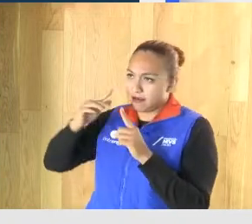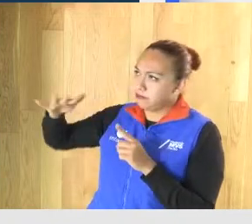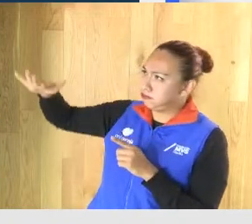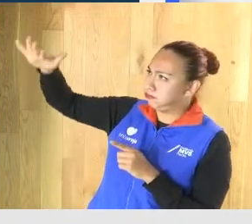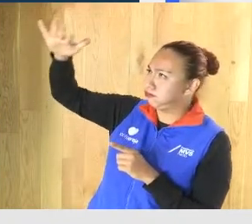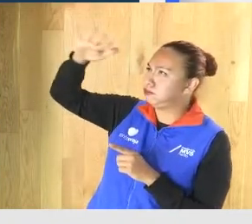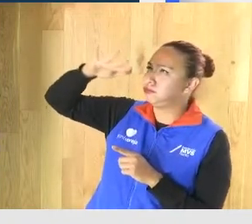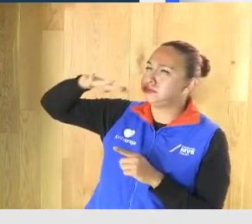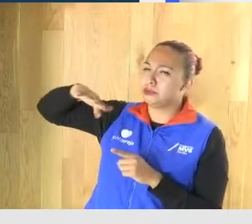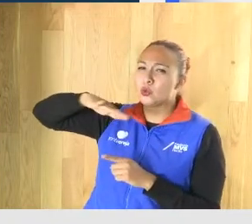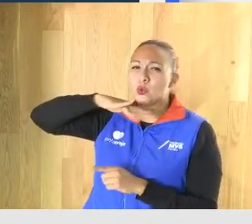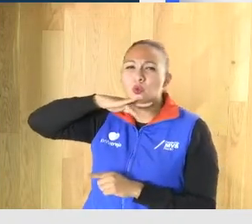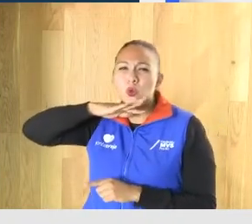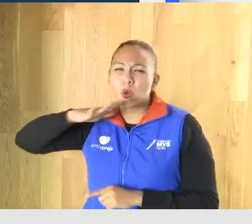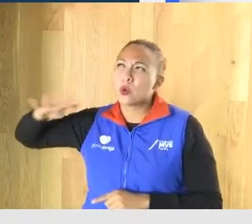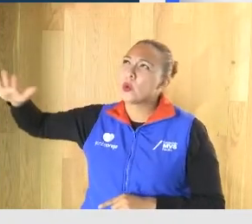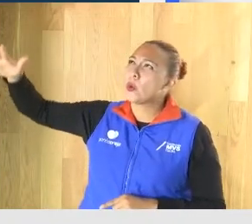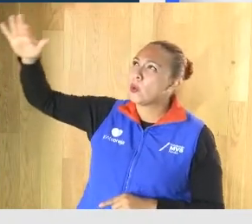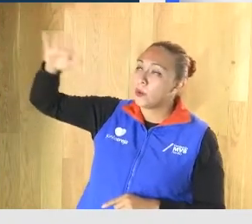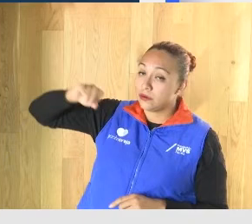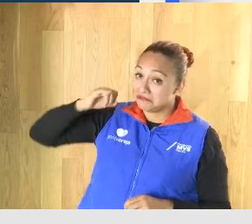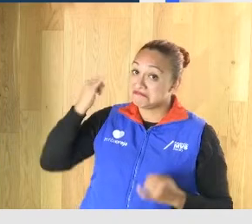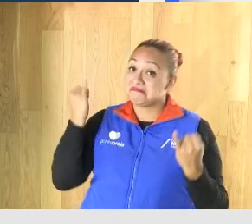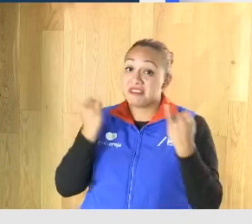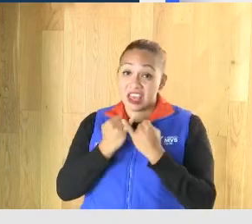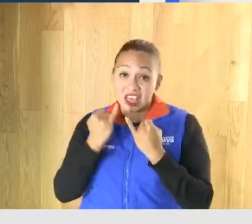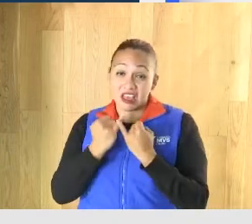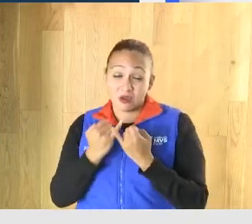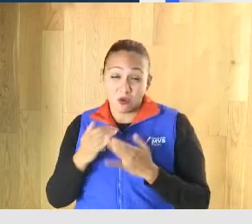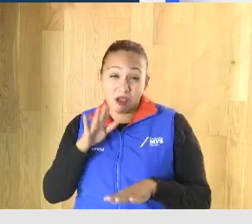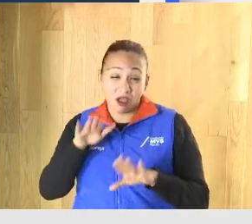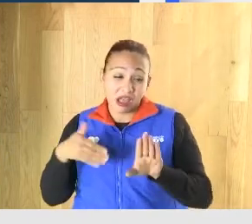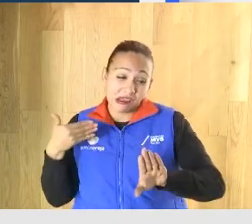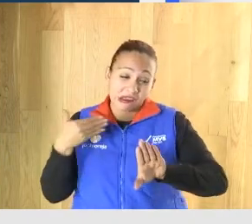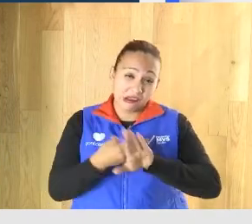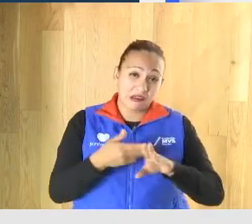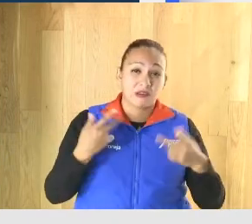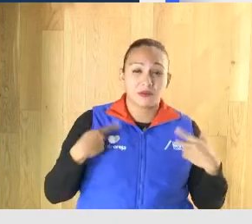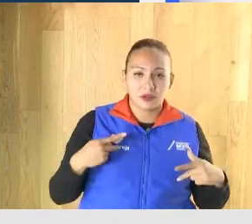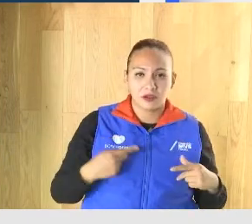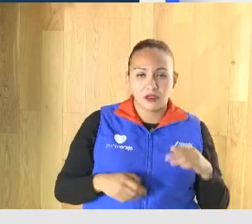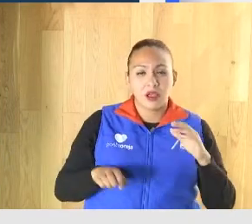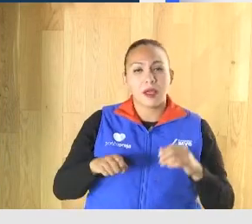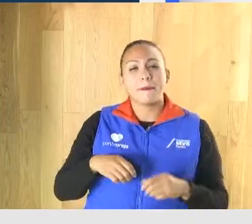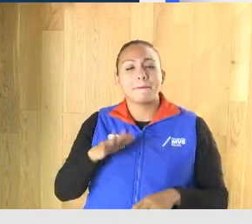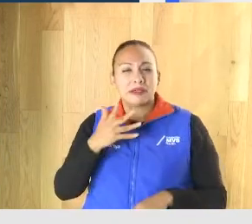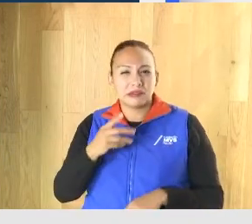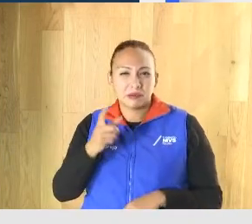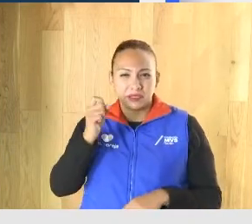o contaminación y salud. Fijaros que más de 250.000 muertes anuales